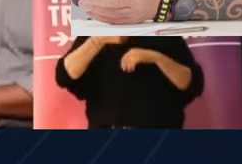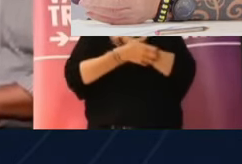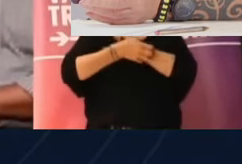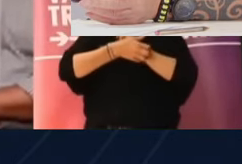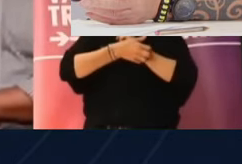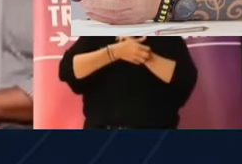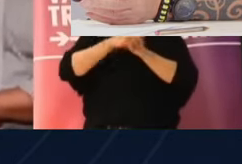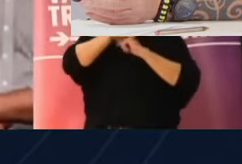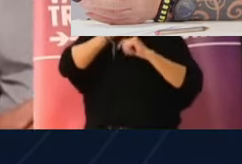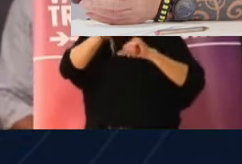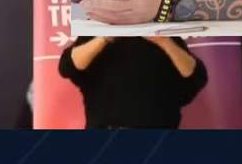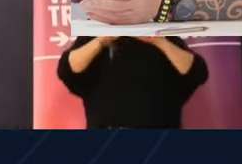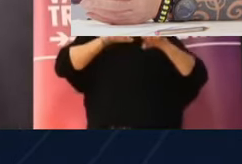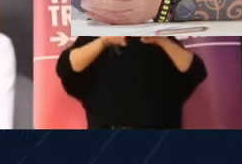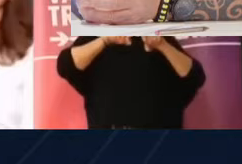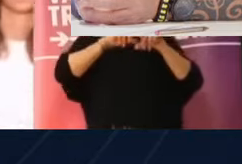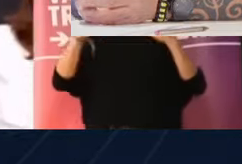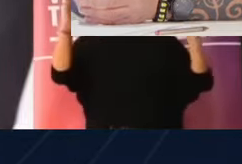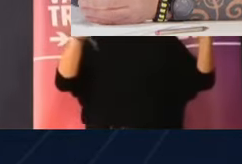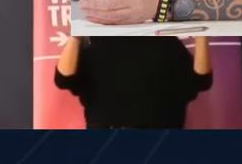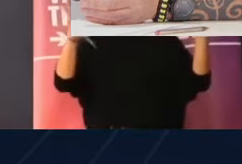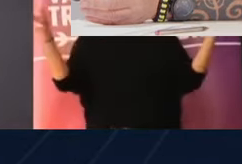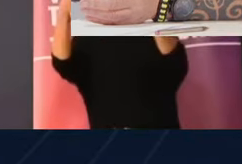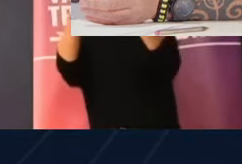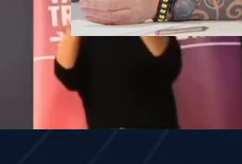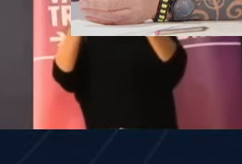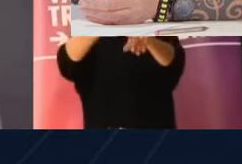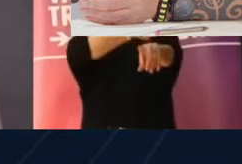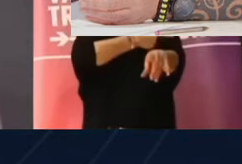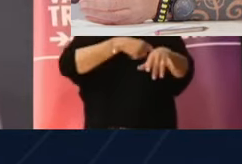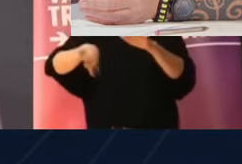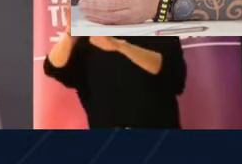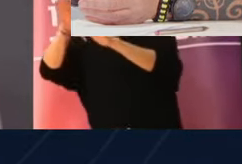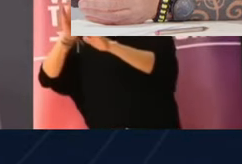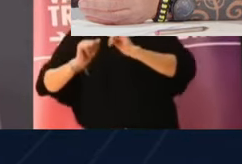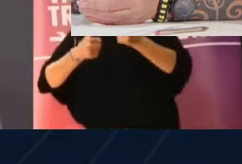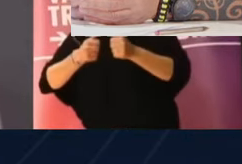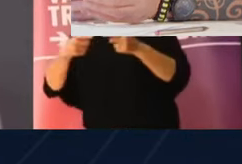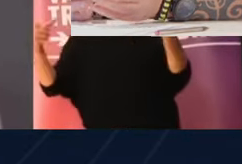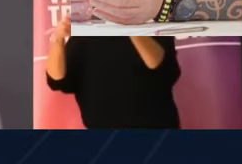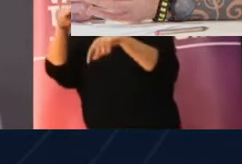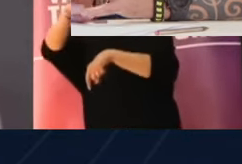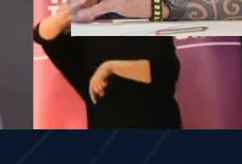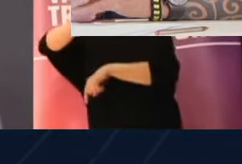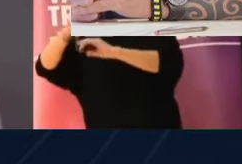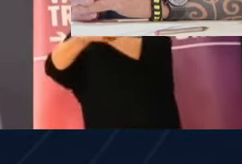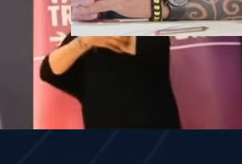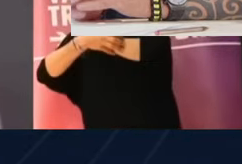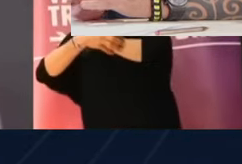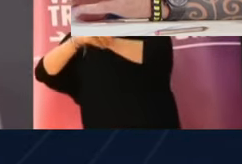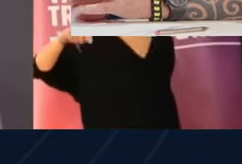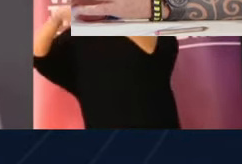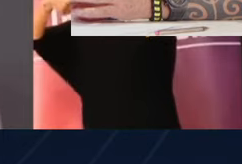trabajo para... O sea, yo no ataco pobres, yo recupero, de hecho, tú lo sabes, cobramos casas gratis